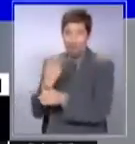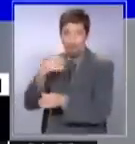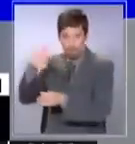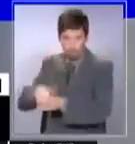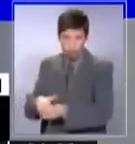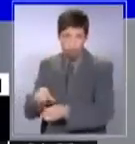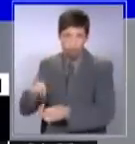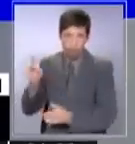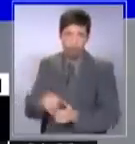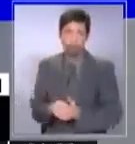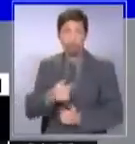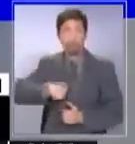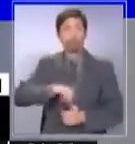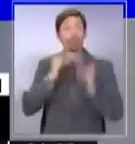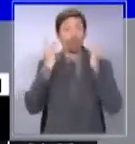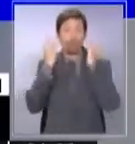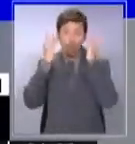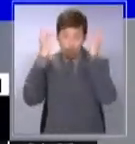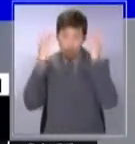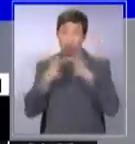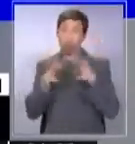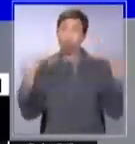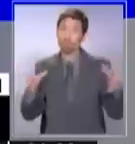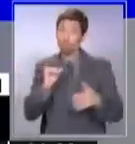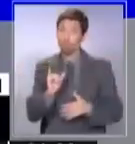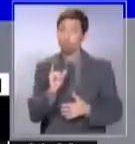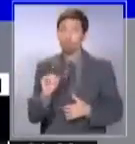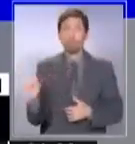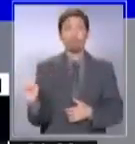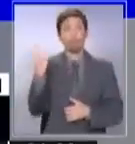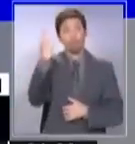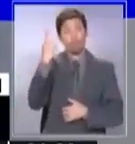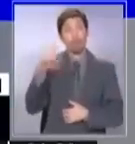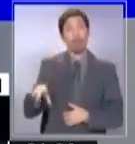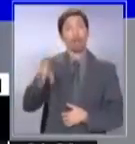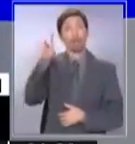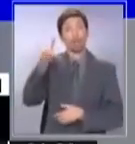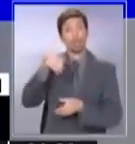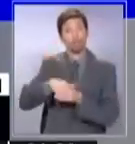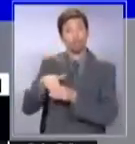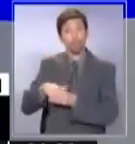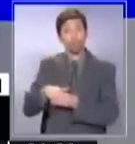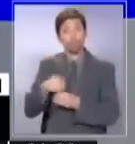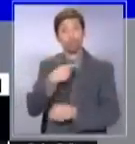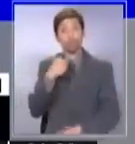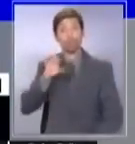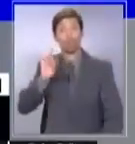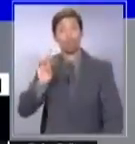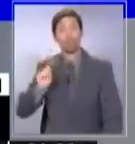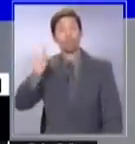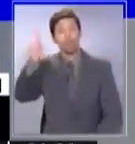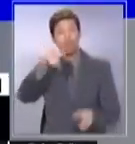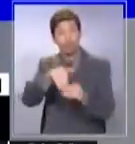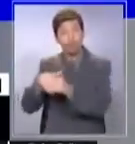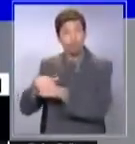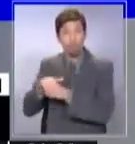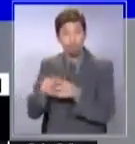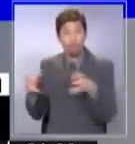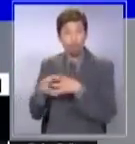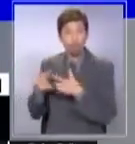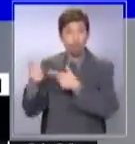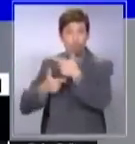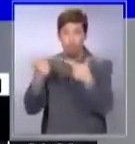contentos extraordinariamente contentos fue nuestra primera elección sacamos más de 150,000 votos de todos los partidos políticos de